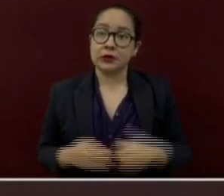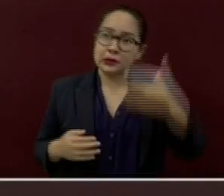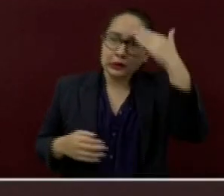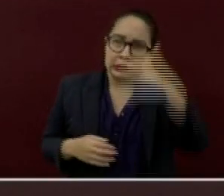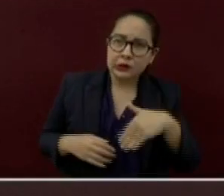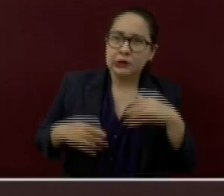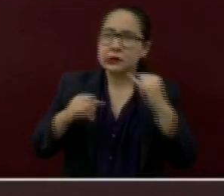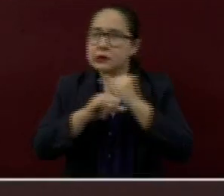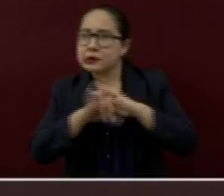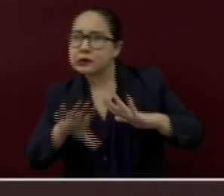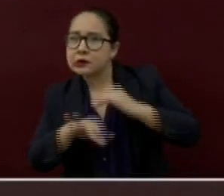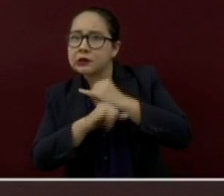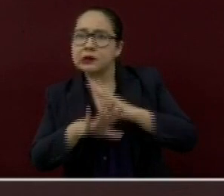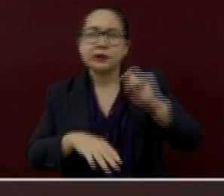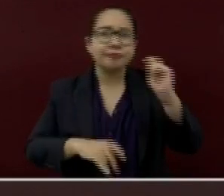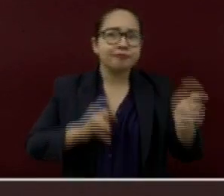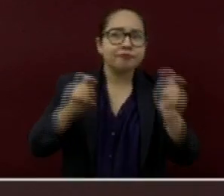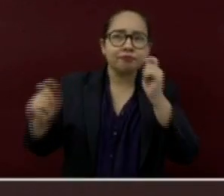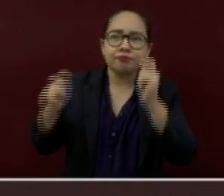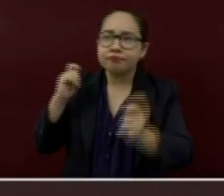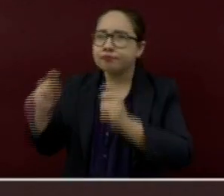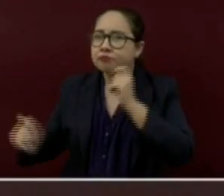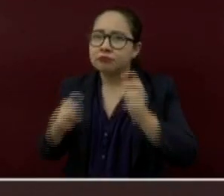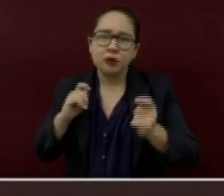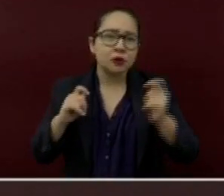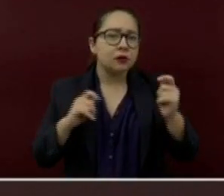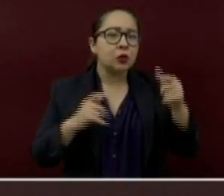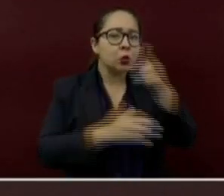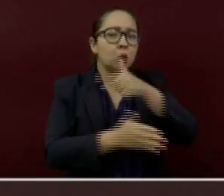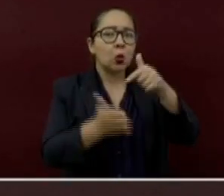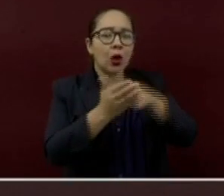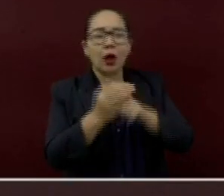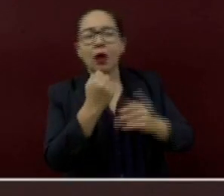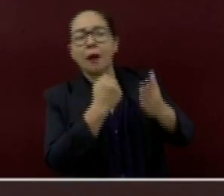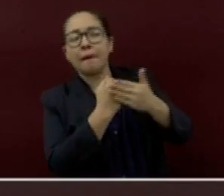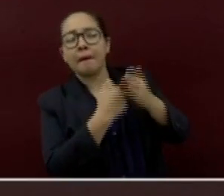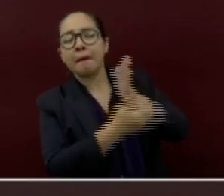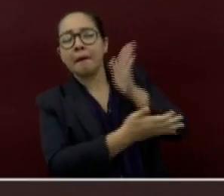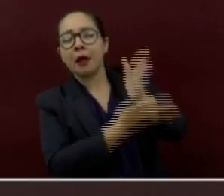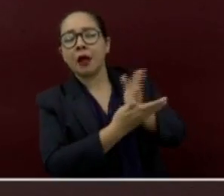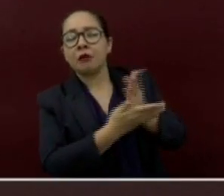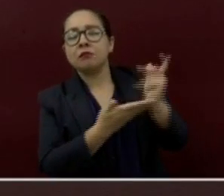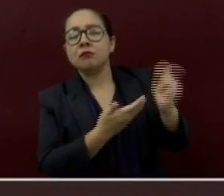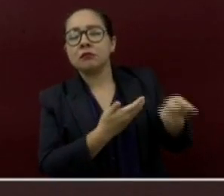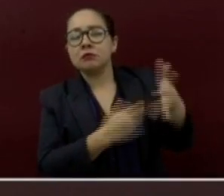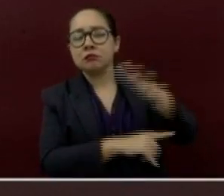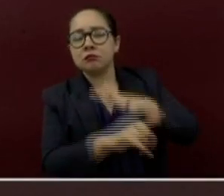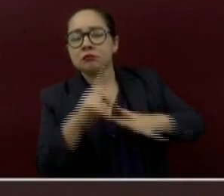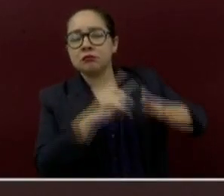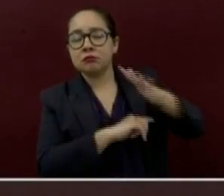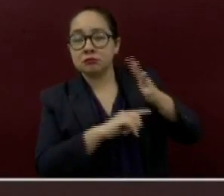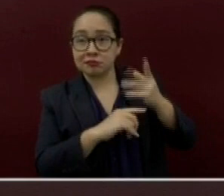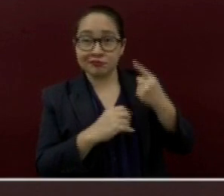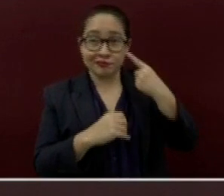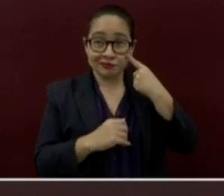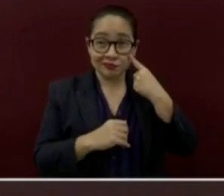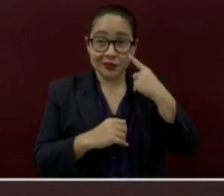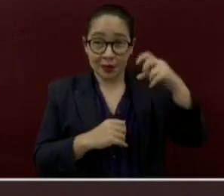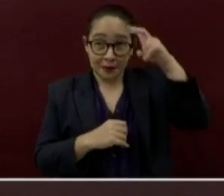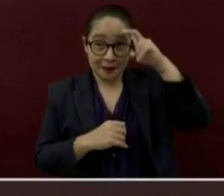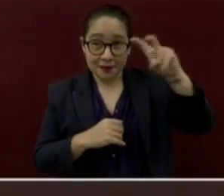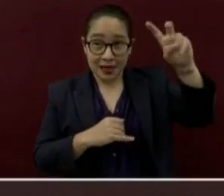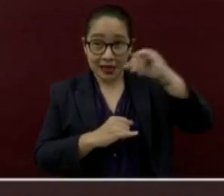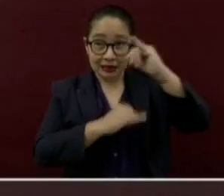de la situación epidemiológica del lugar al que viajará evite los viajes